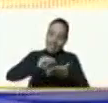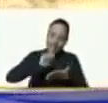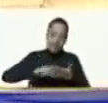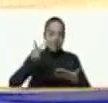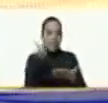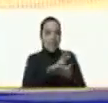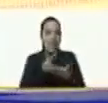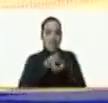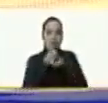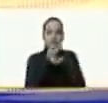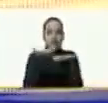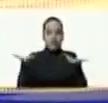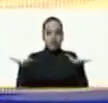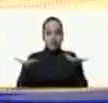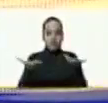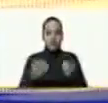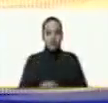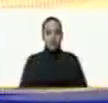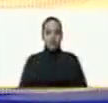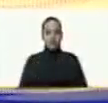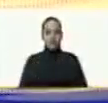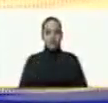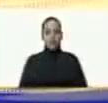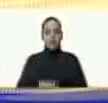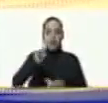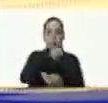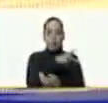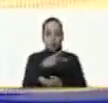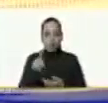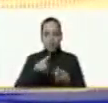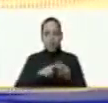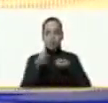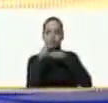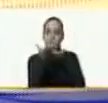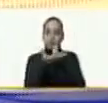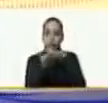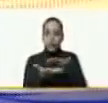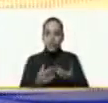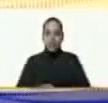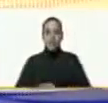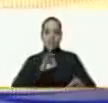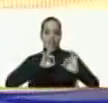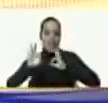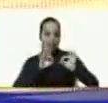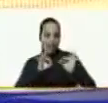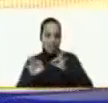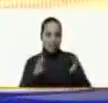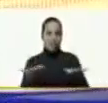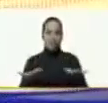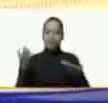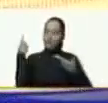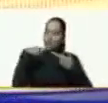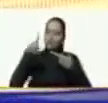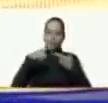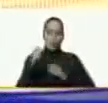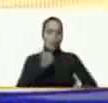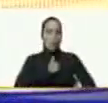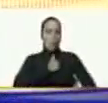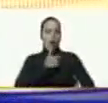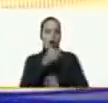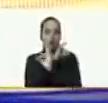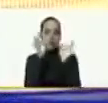la difunden, en la poesía, la narrativa, el teatro, en todas las formas de